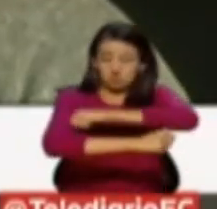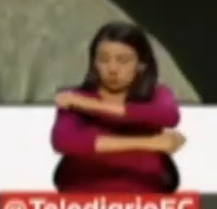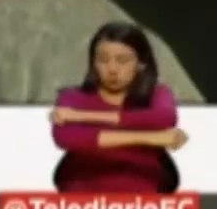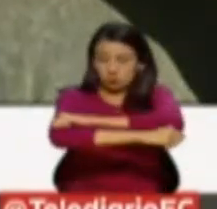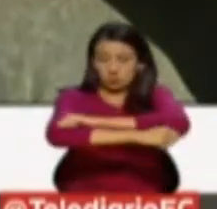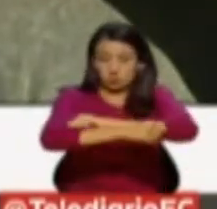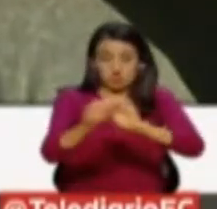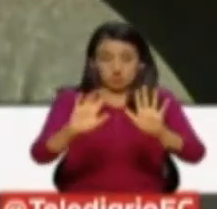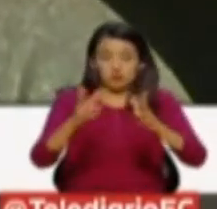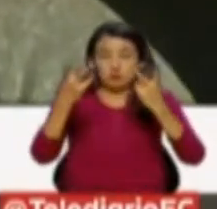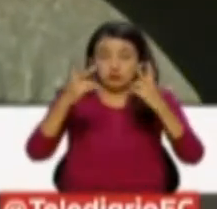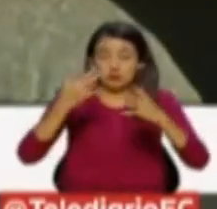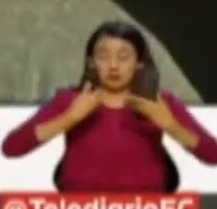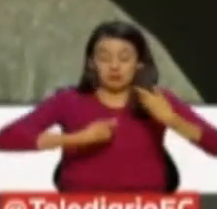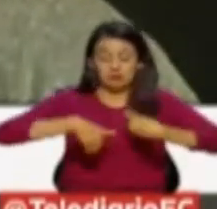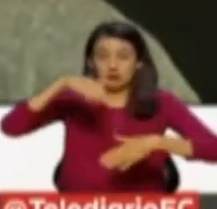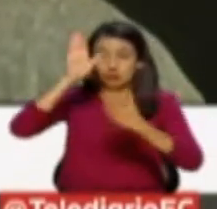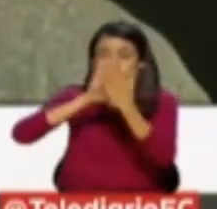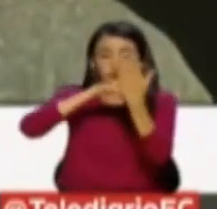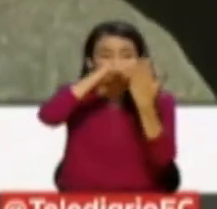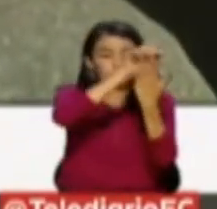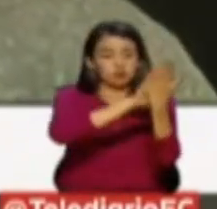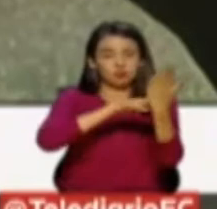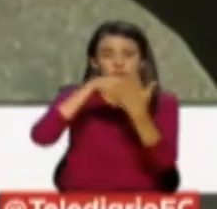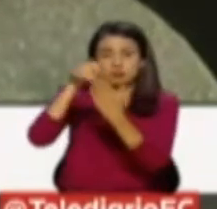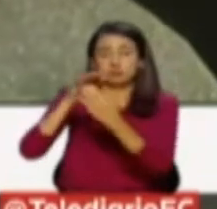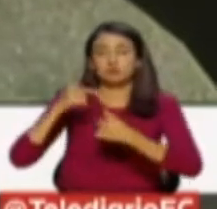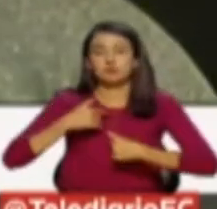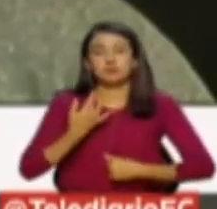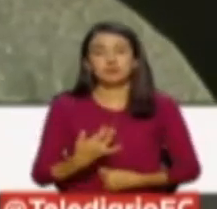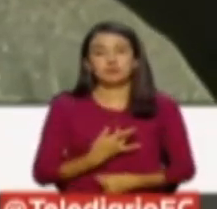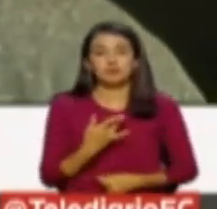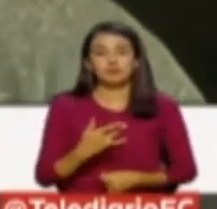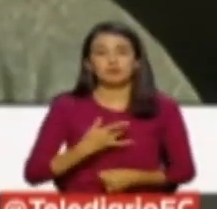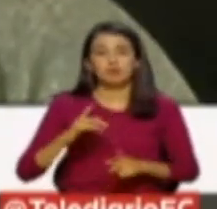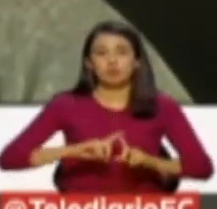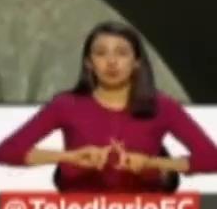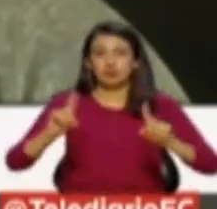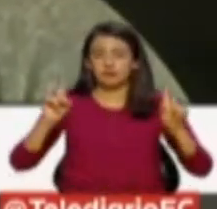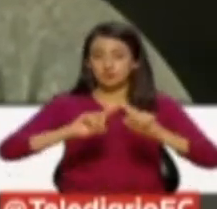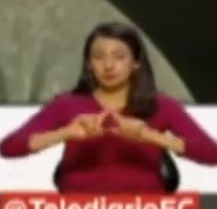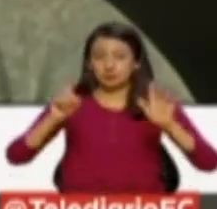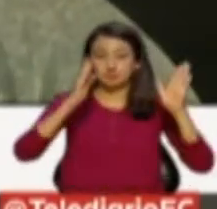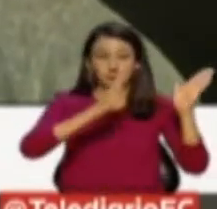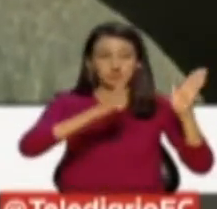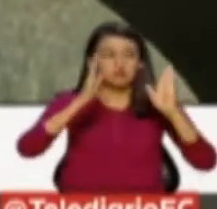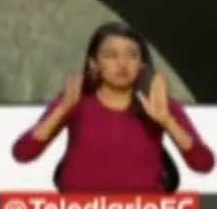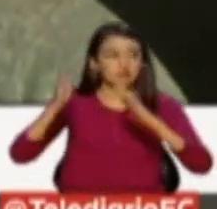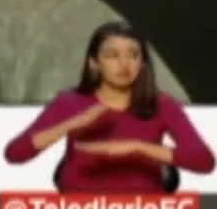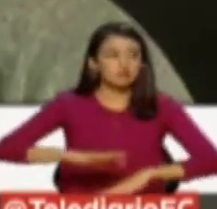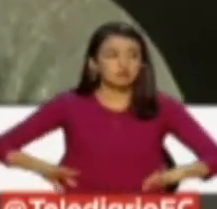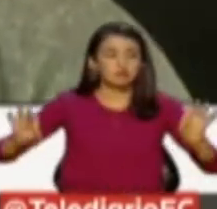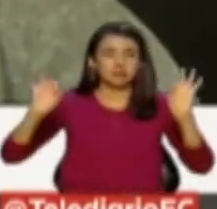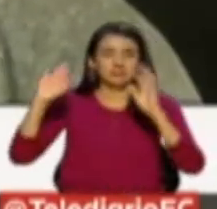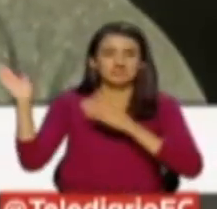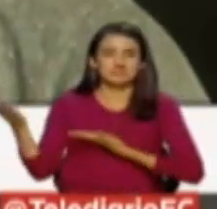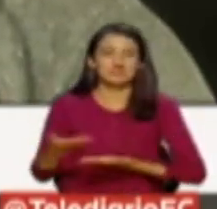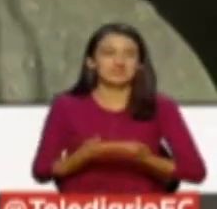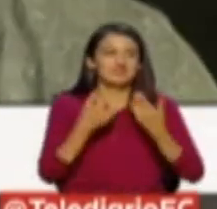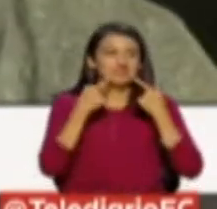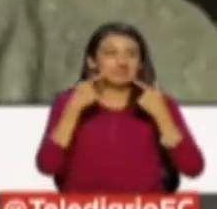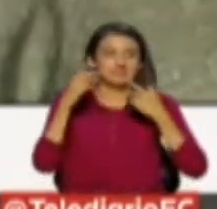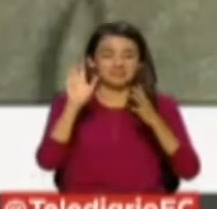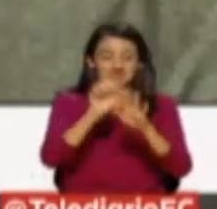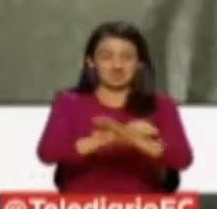plástico en la cual yo describo en cierta manera mis sensaciones en diferentes etapas de la evolución que te digo como artista